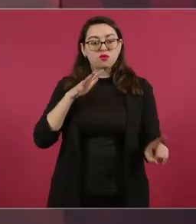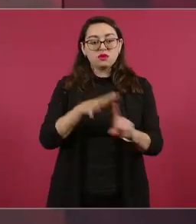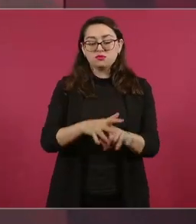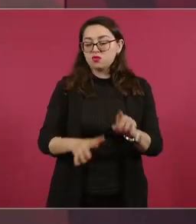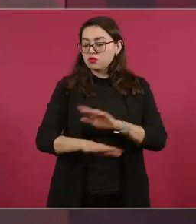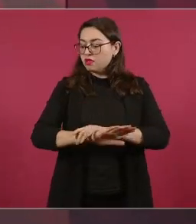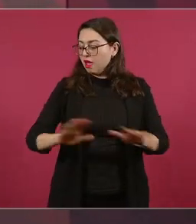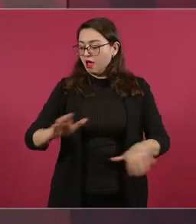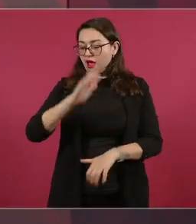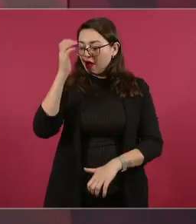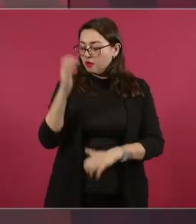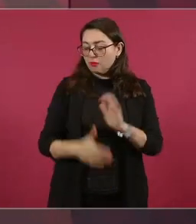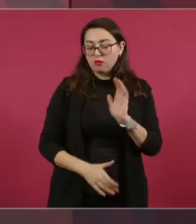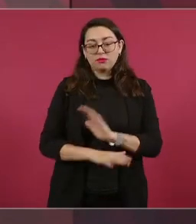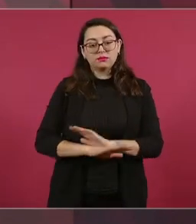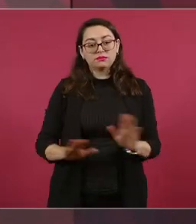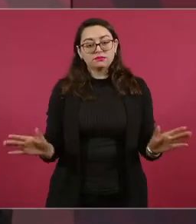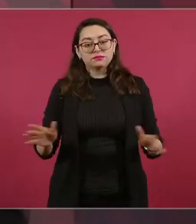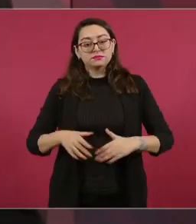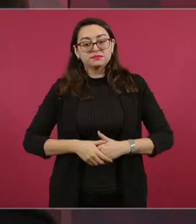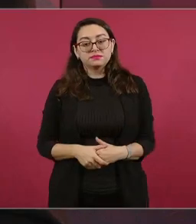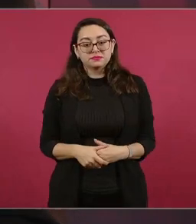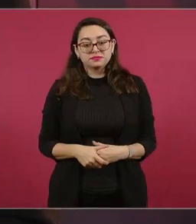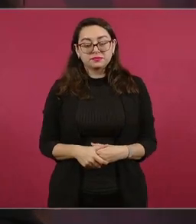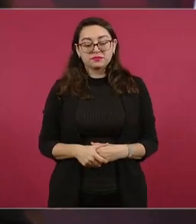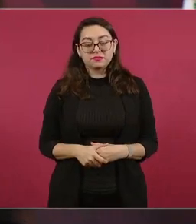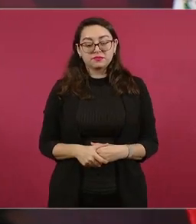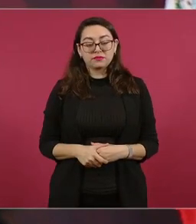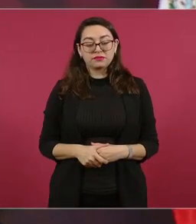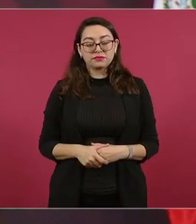ya. Malo sería